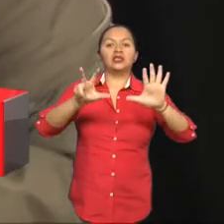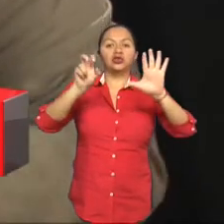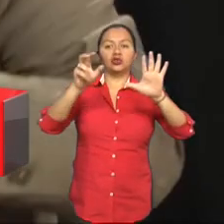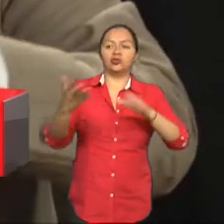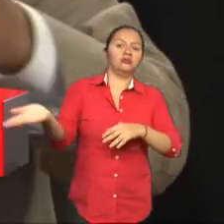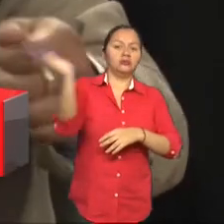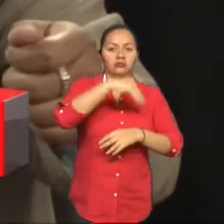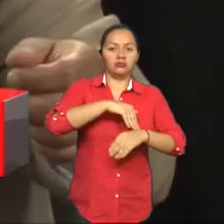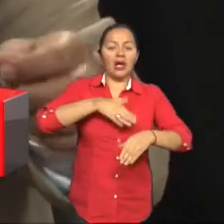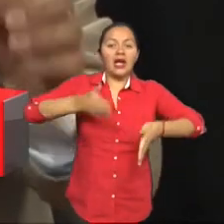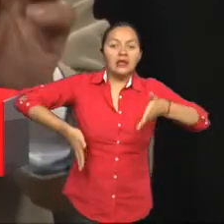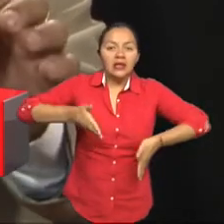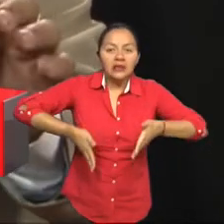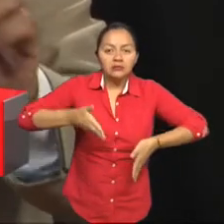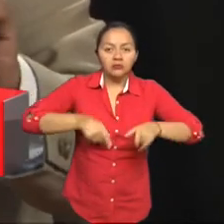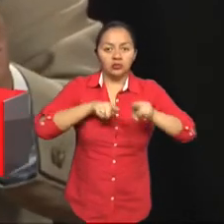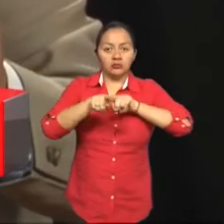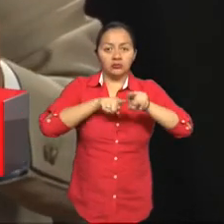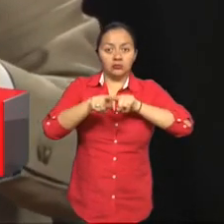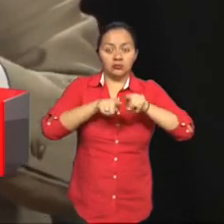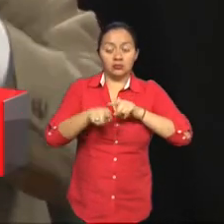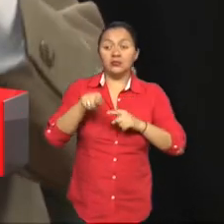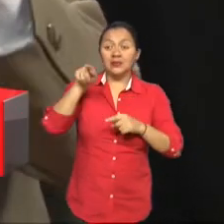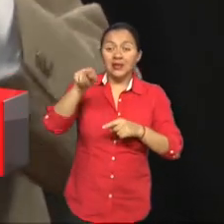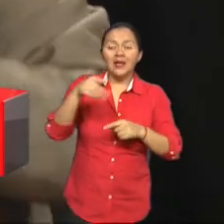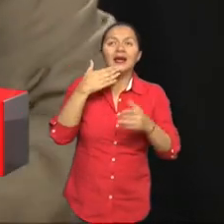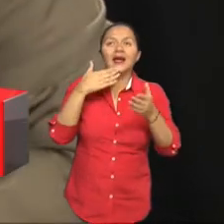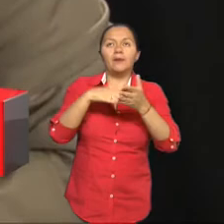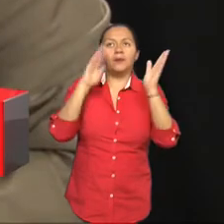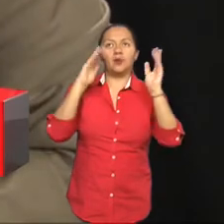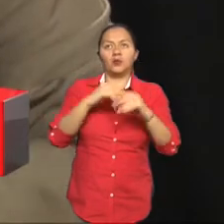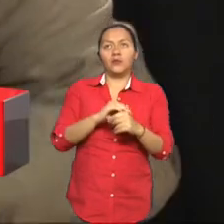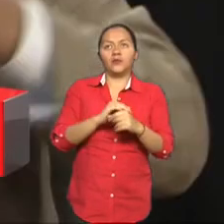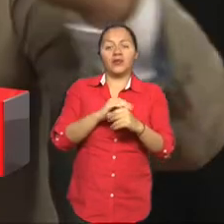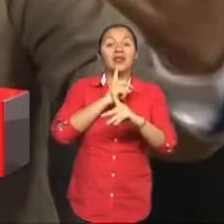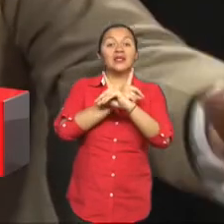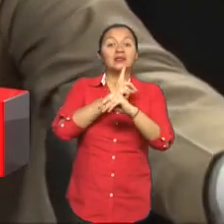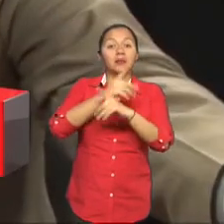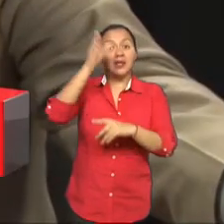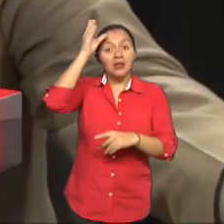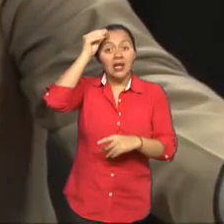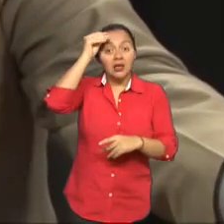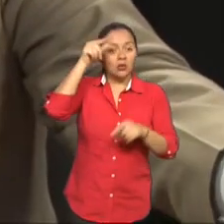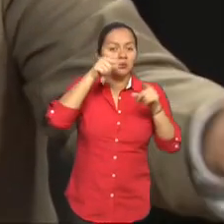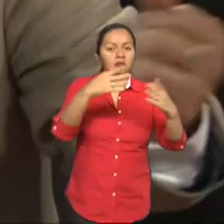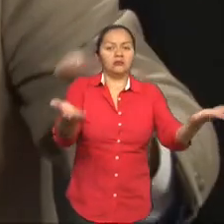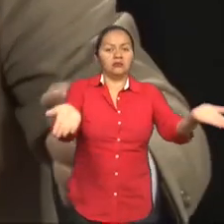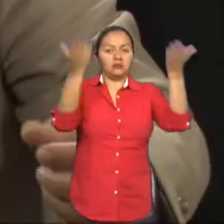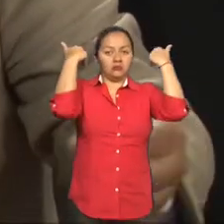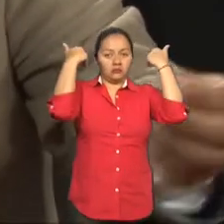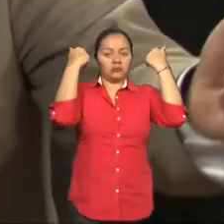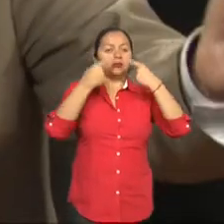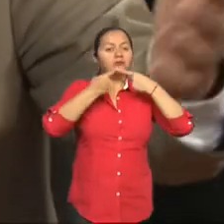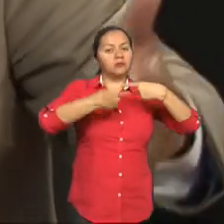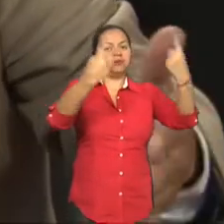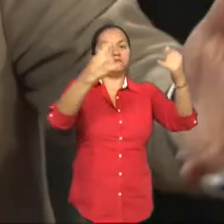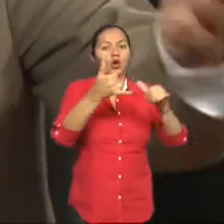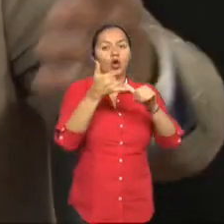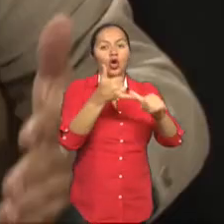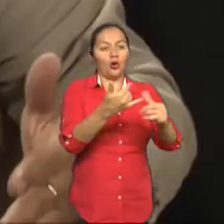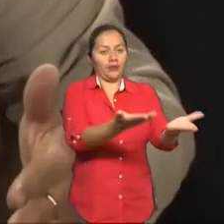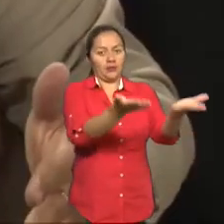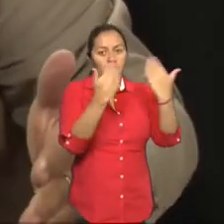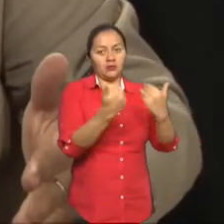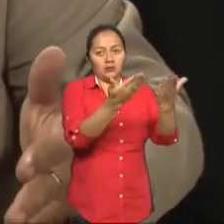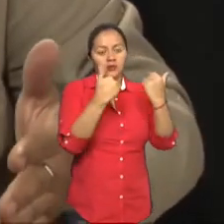atletismo. Esa federación que solo maneja una discapacidad, en este caso discapacidad intelectual, convoca a los clubes y les dice a sus clubes, por favor